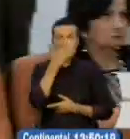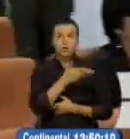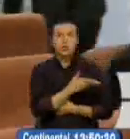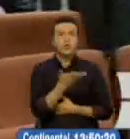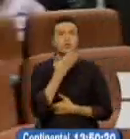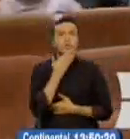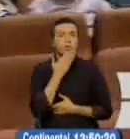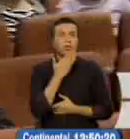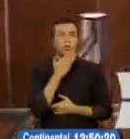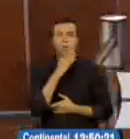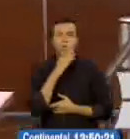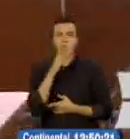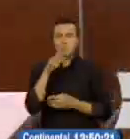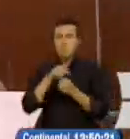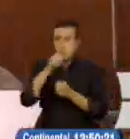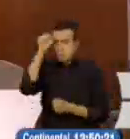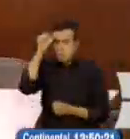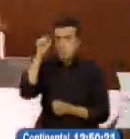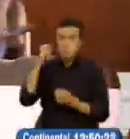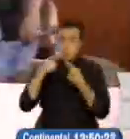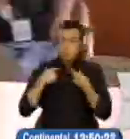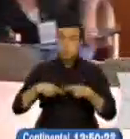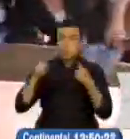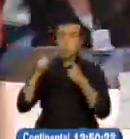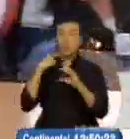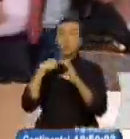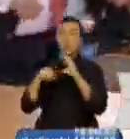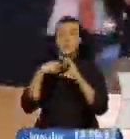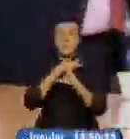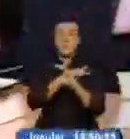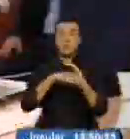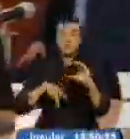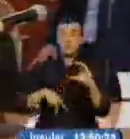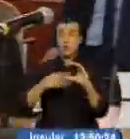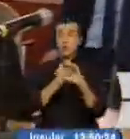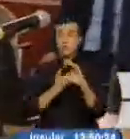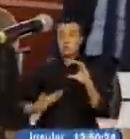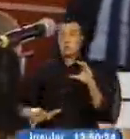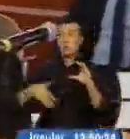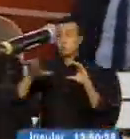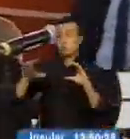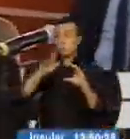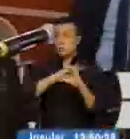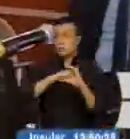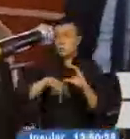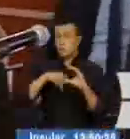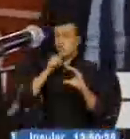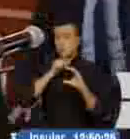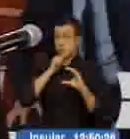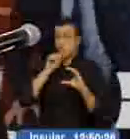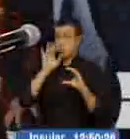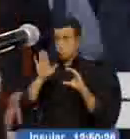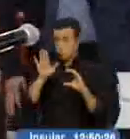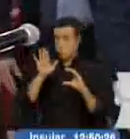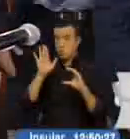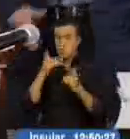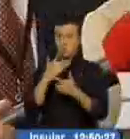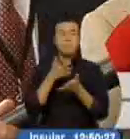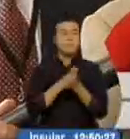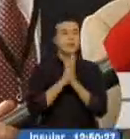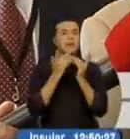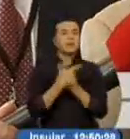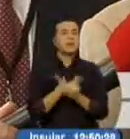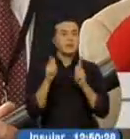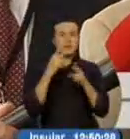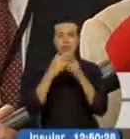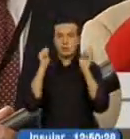de violación a la intimidad, al supuestamente haber hackeado y hecho público varios correos electrónicos del ex jefe de Estado Rafael Correa, del